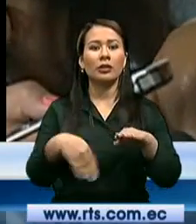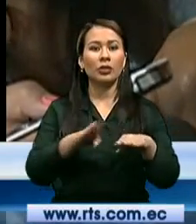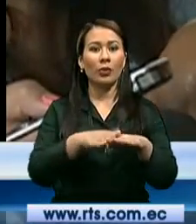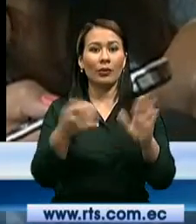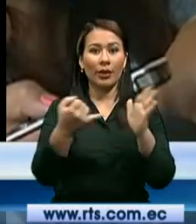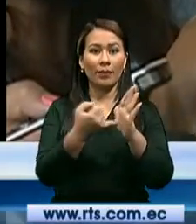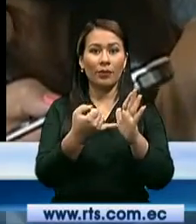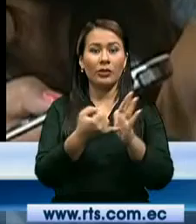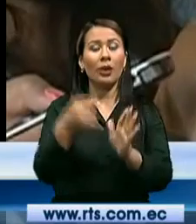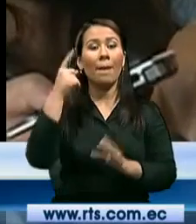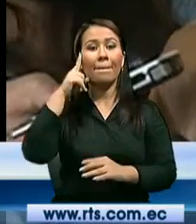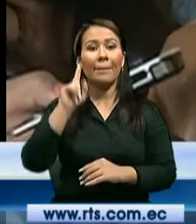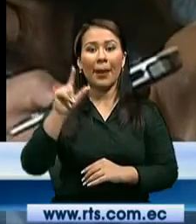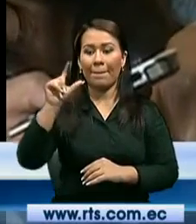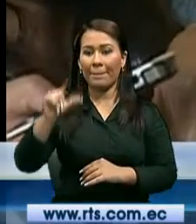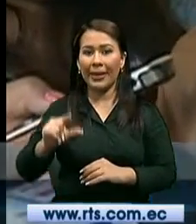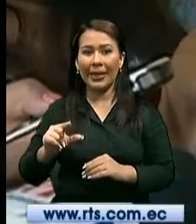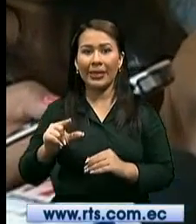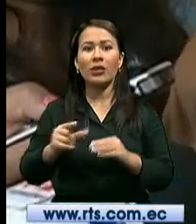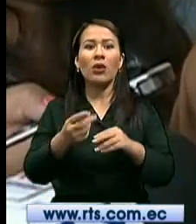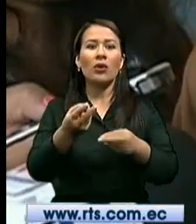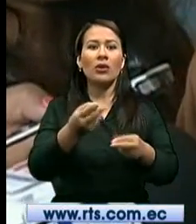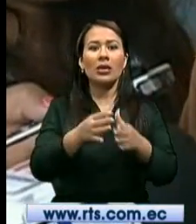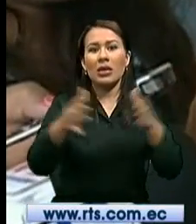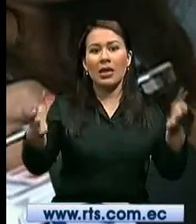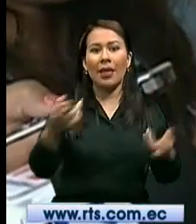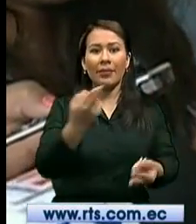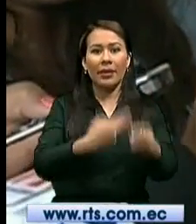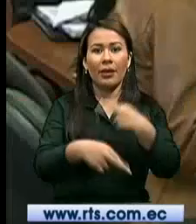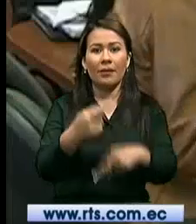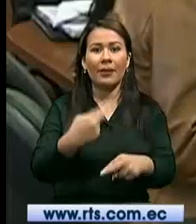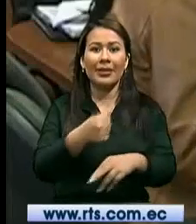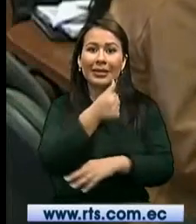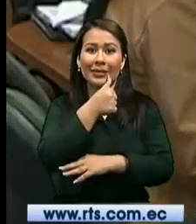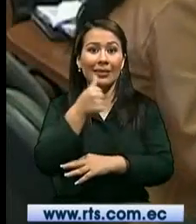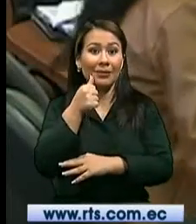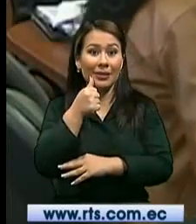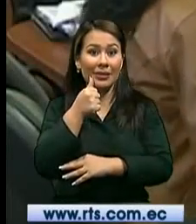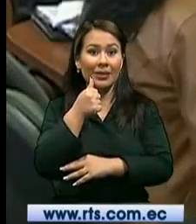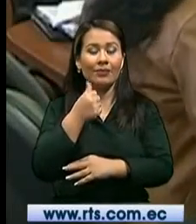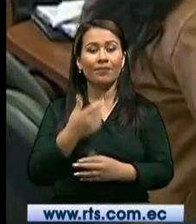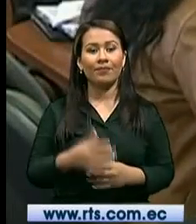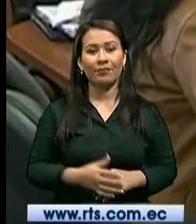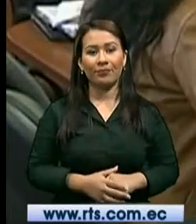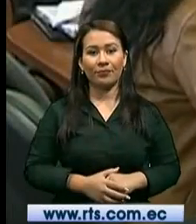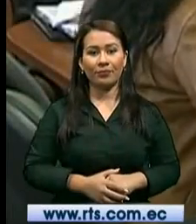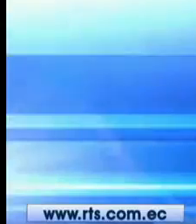los pequeños emprendimientos de cerveza, es decir, para la cerveza artesanal. Informó Javier Gallo.